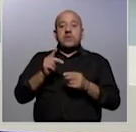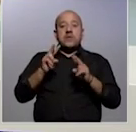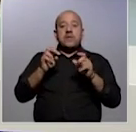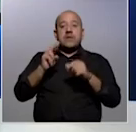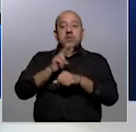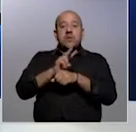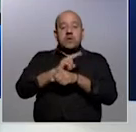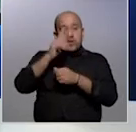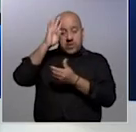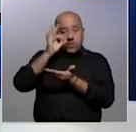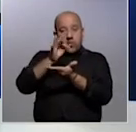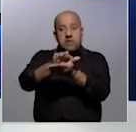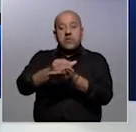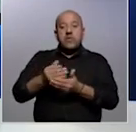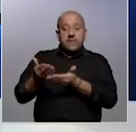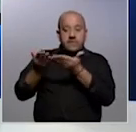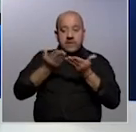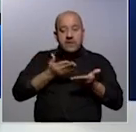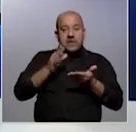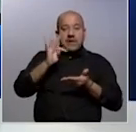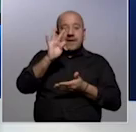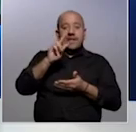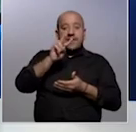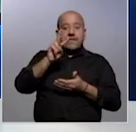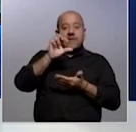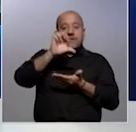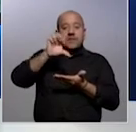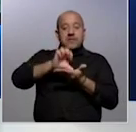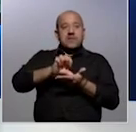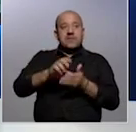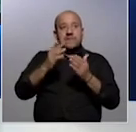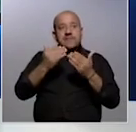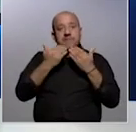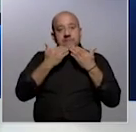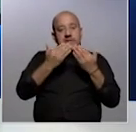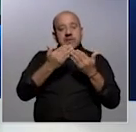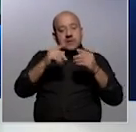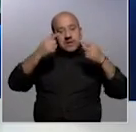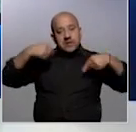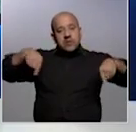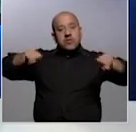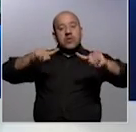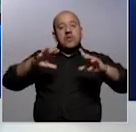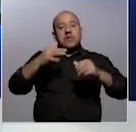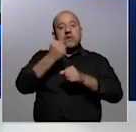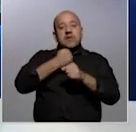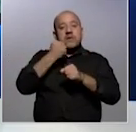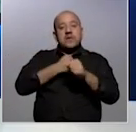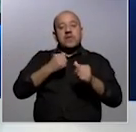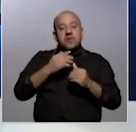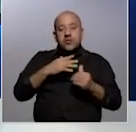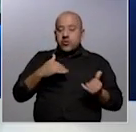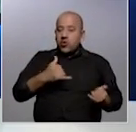informe capital mariana bienvenida tv ciudad muchas gracias pilar y martín y a todo el equipo que está trabajando acá día a día